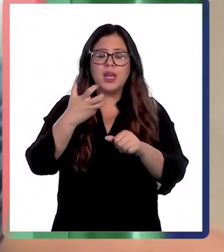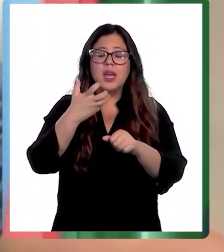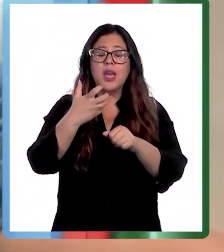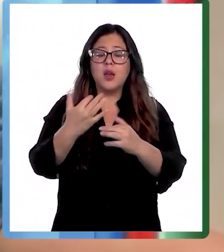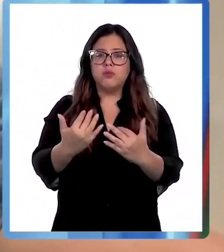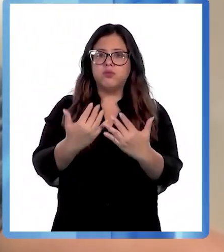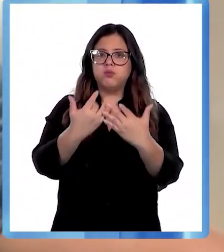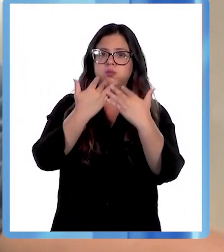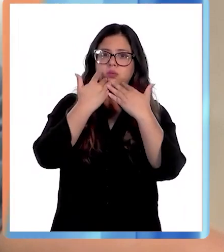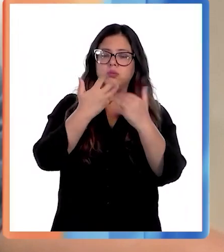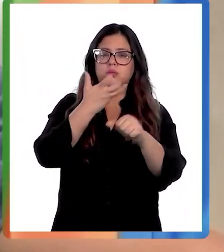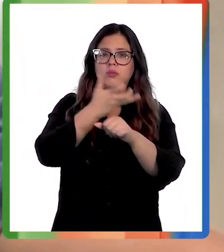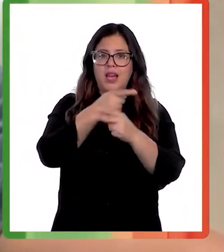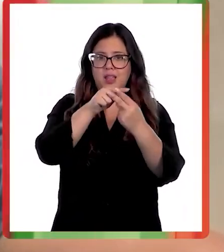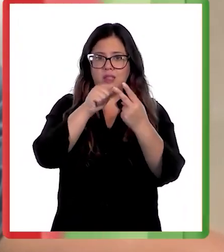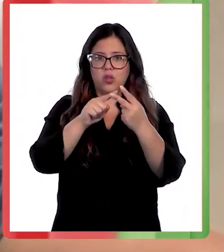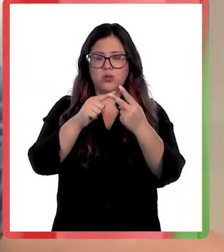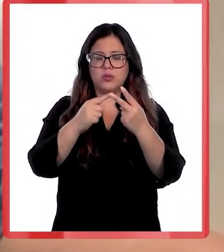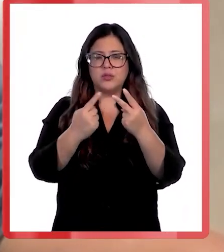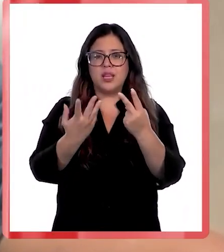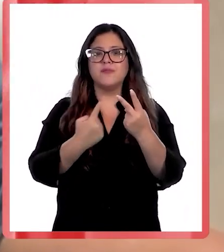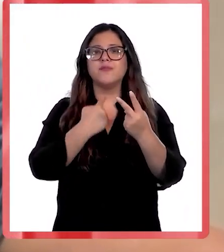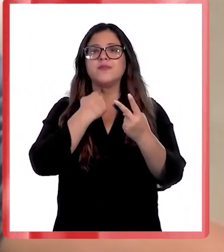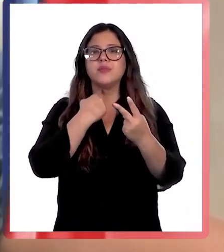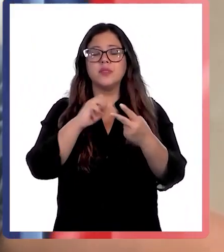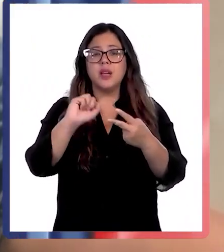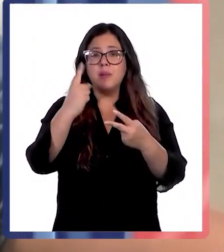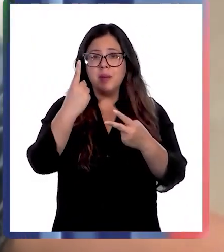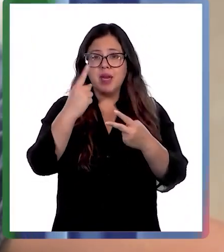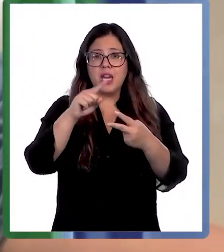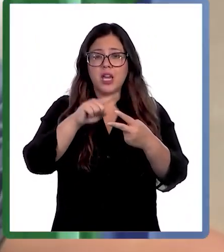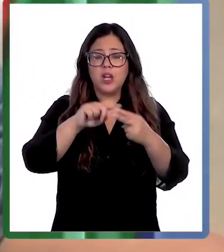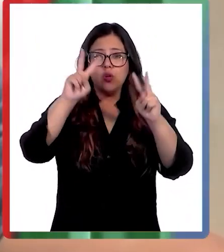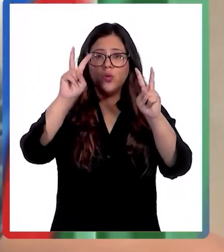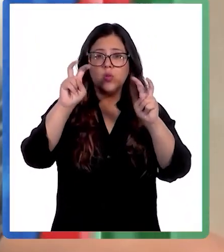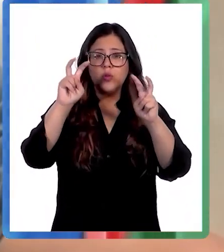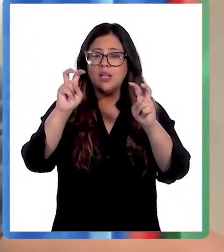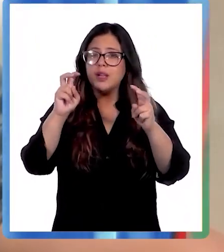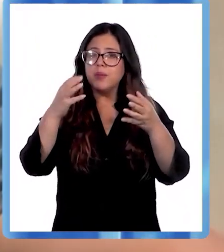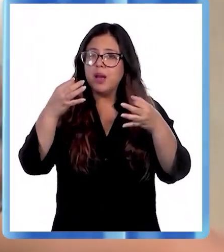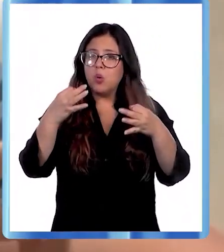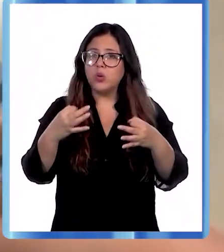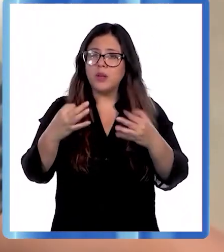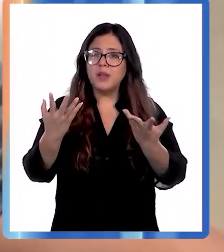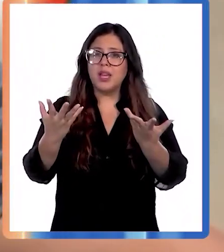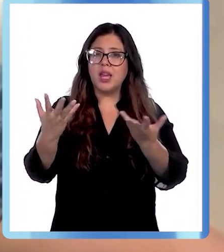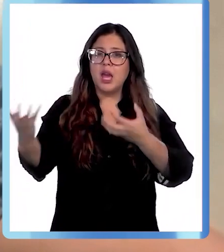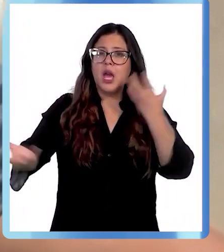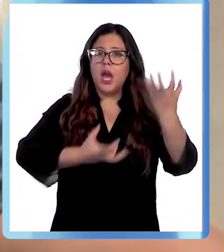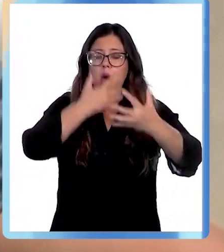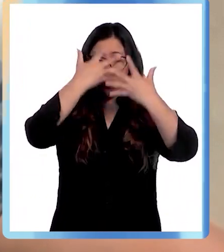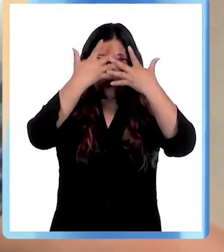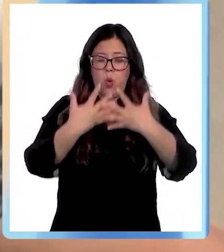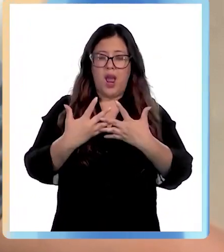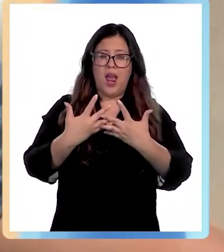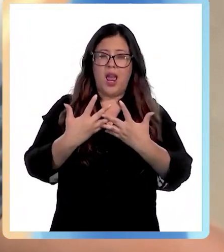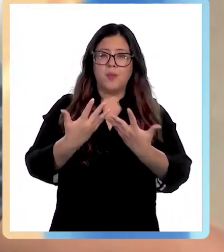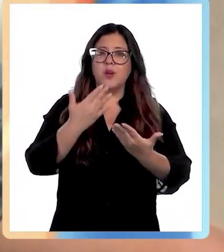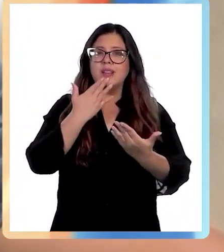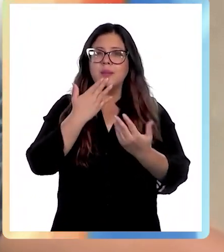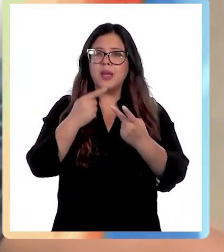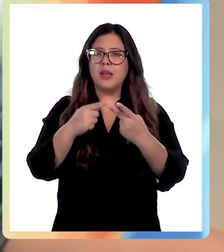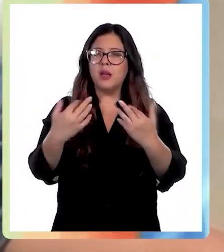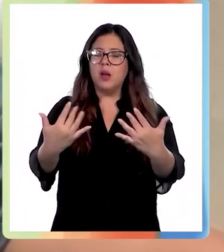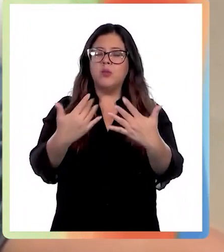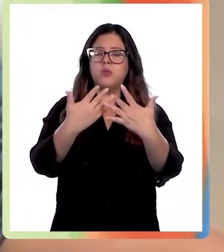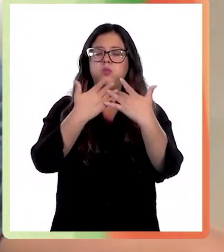tienen dos tipos de afecciones importantes. La primera es la lesión directa por aumento de temperatura de quemaduras, pero también la